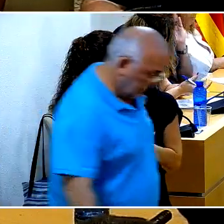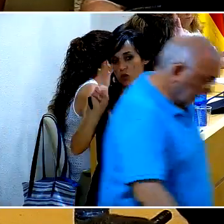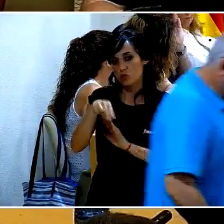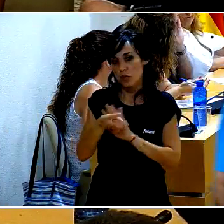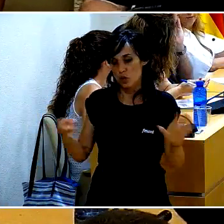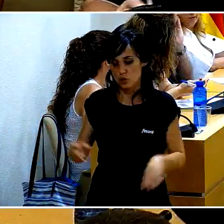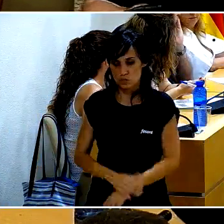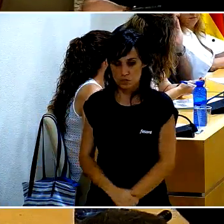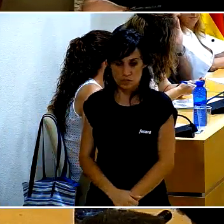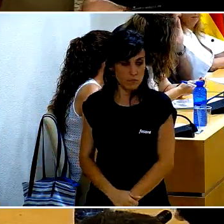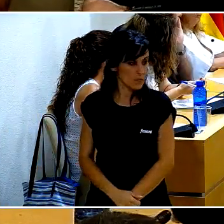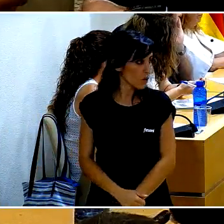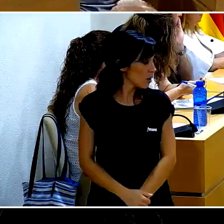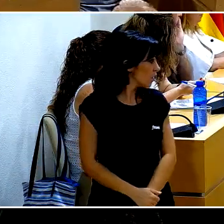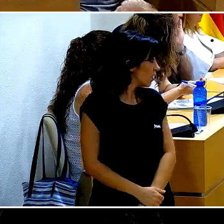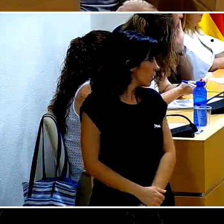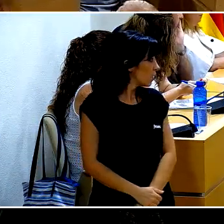Senyor secretari.